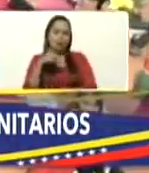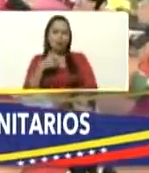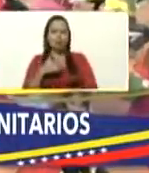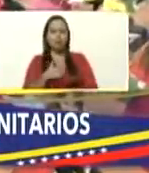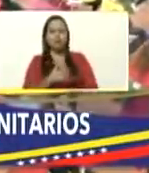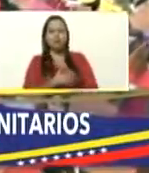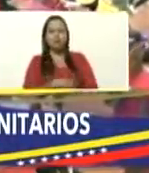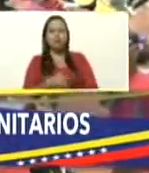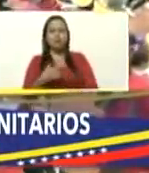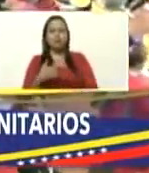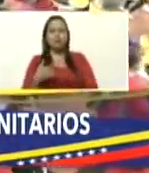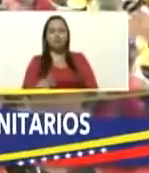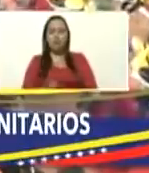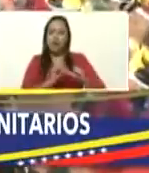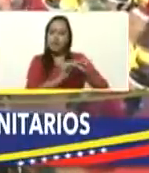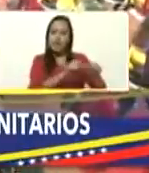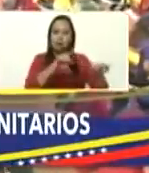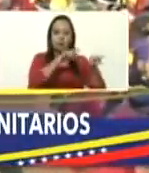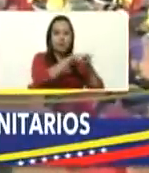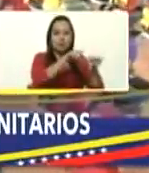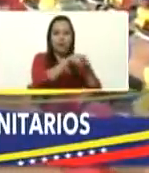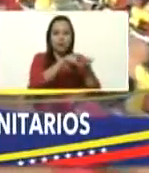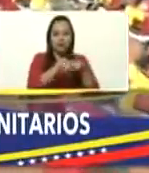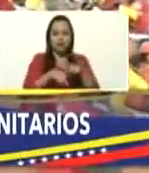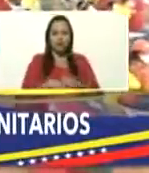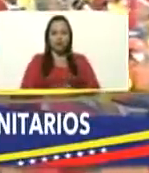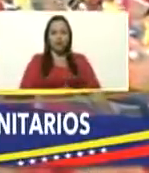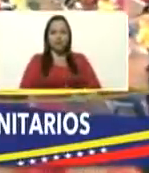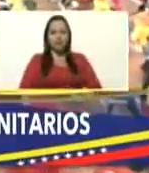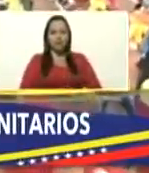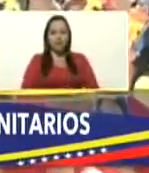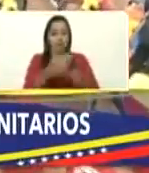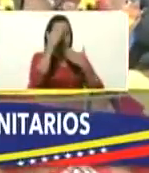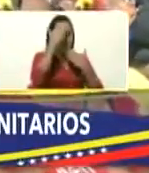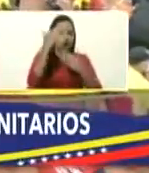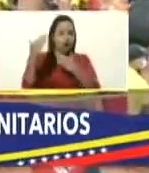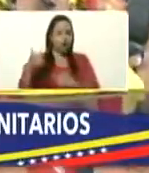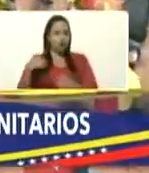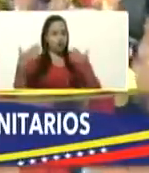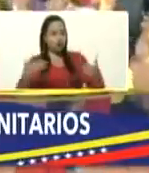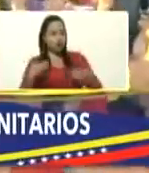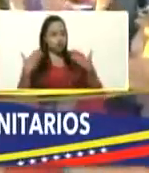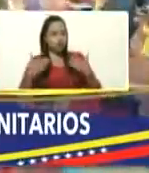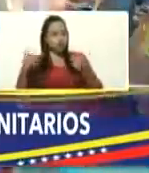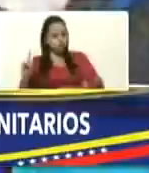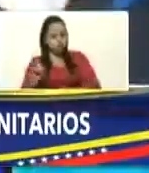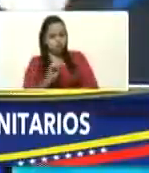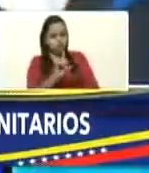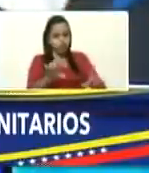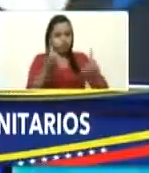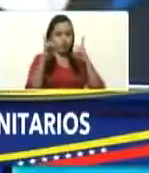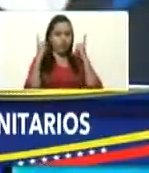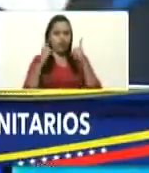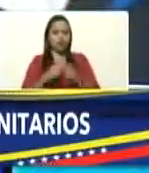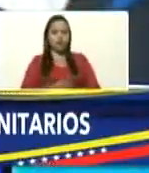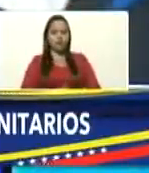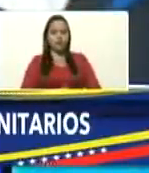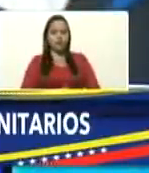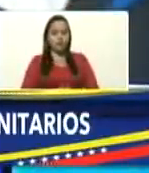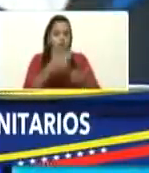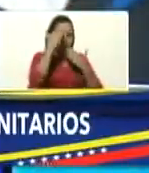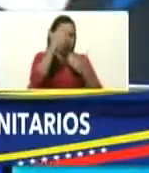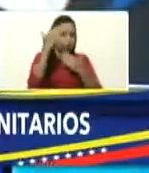Para que sigan con el chisme, pues. Bueno, mi saludo. Estoy muy contento de venir a La Guaira.